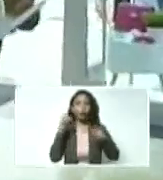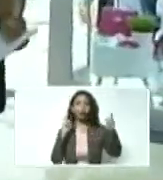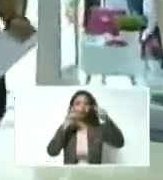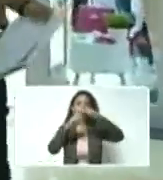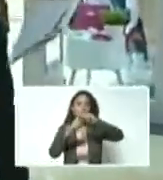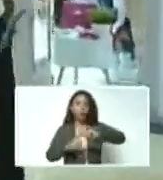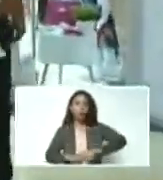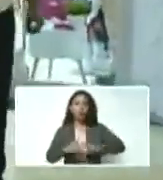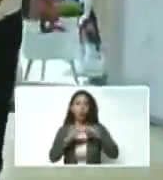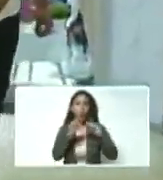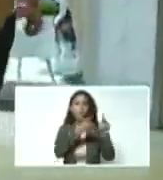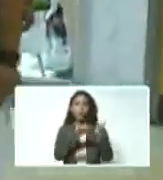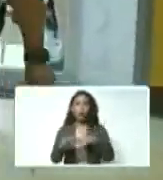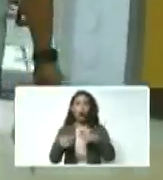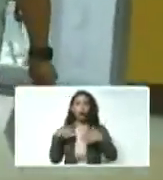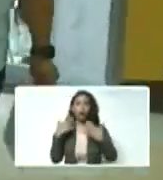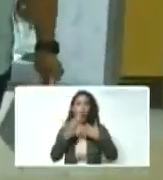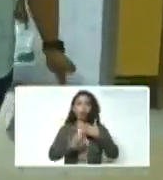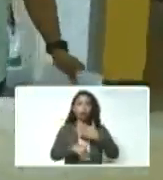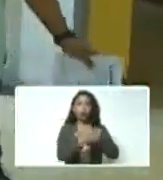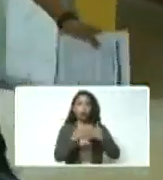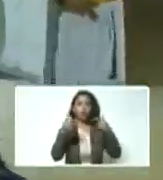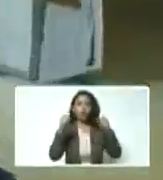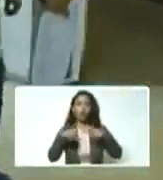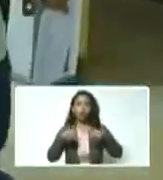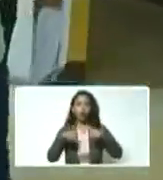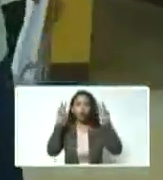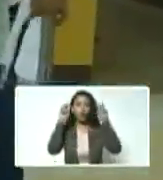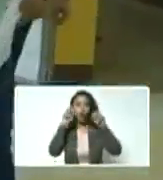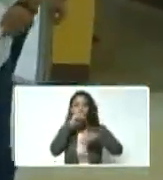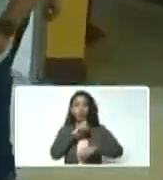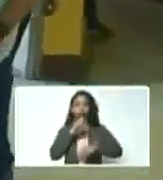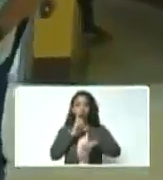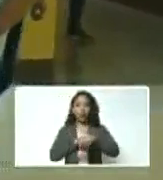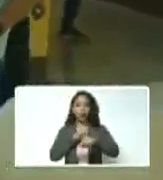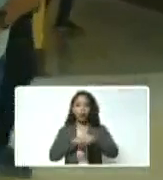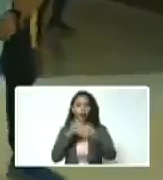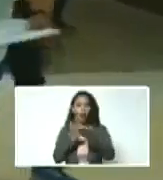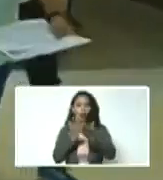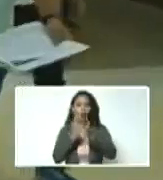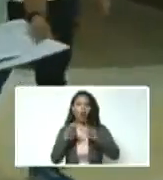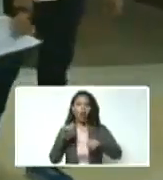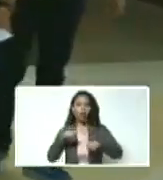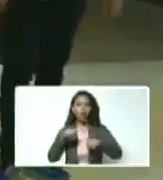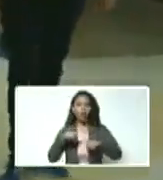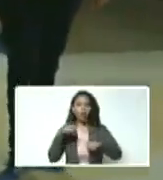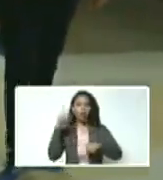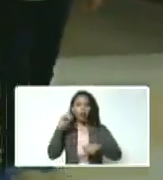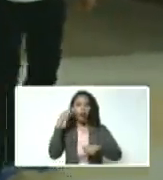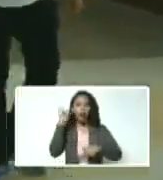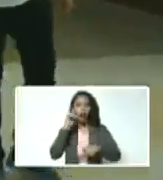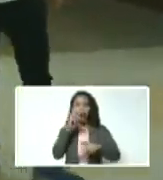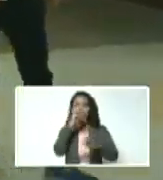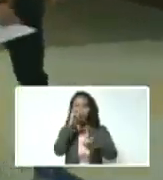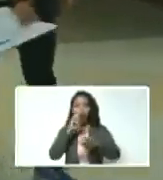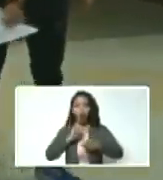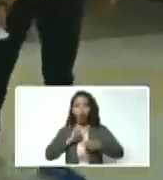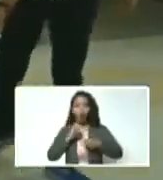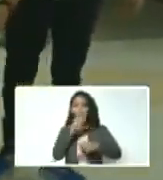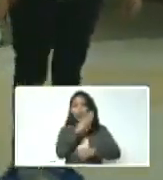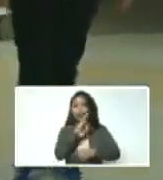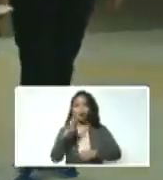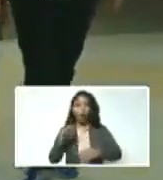los programas que se adelanta desde este nuevo año periodo escolar. Así que aquí está también el Banco Bicentenario, que